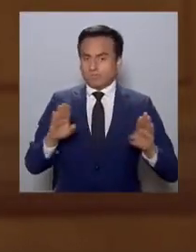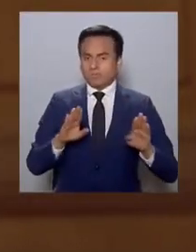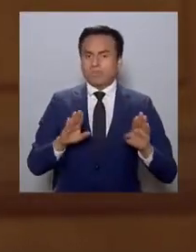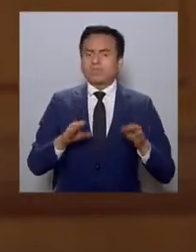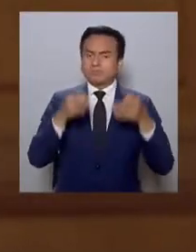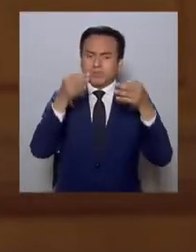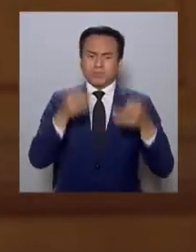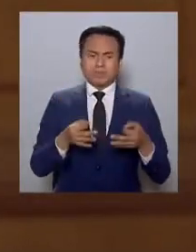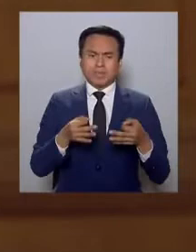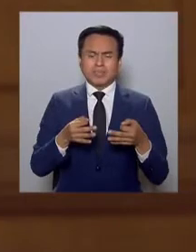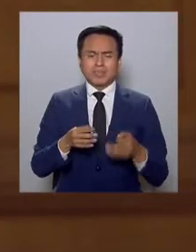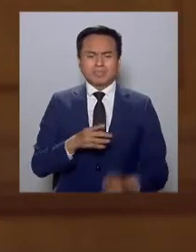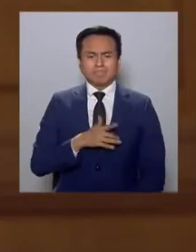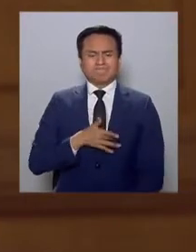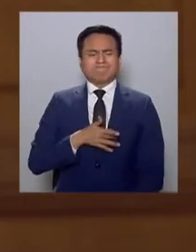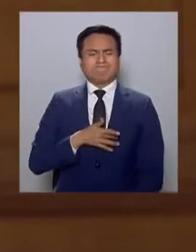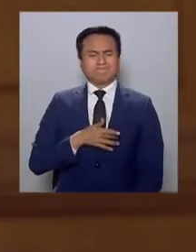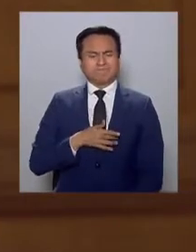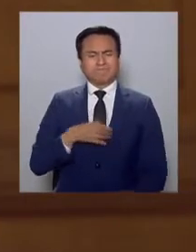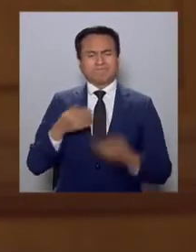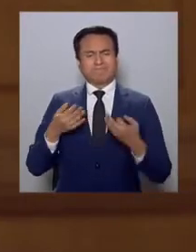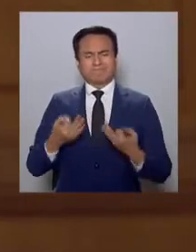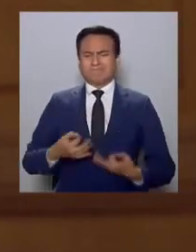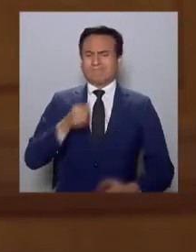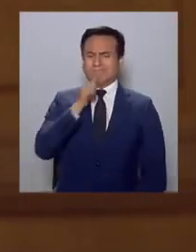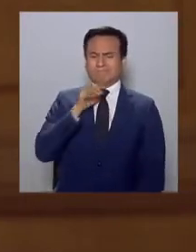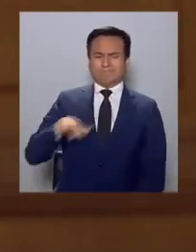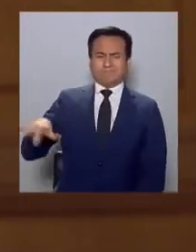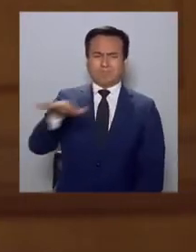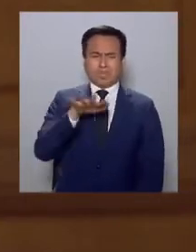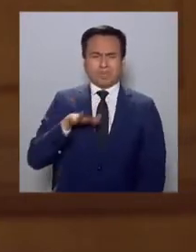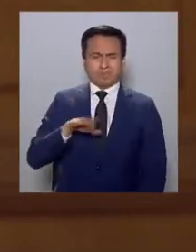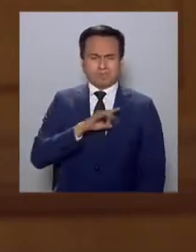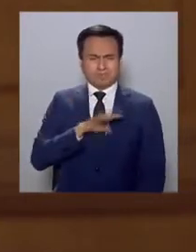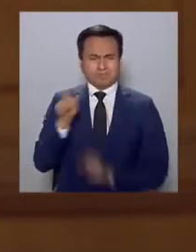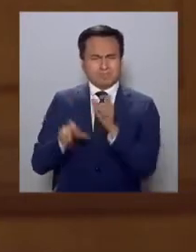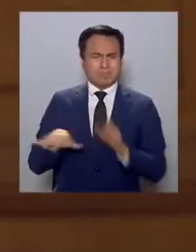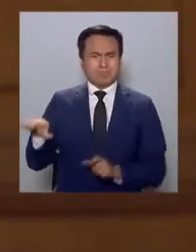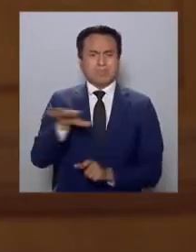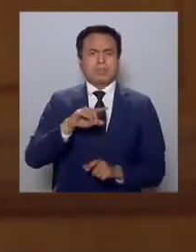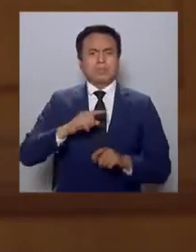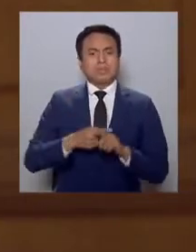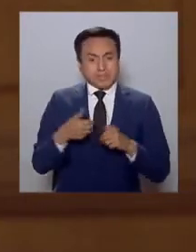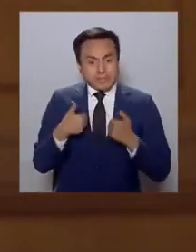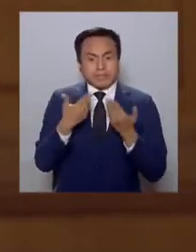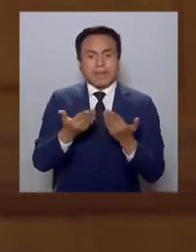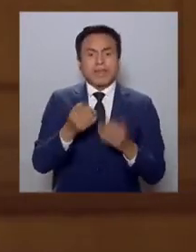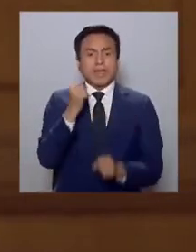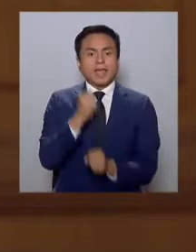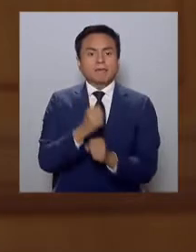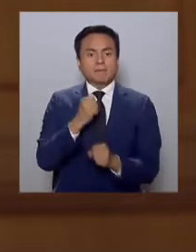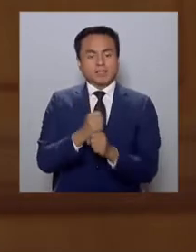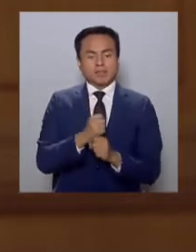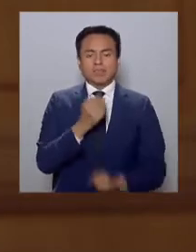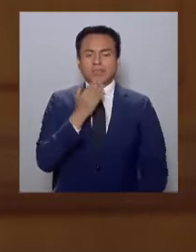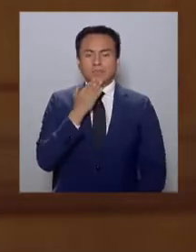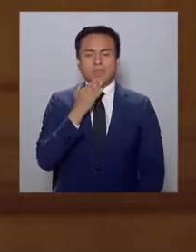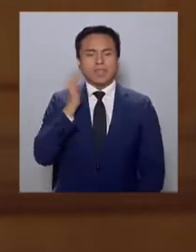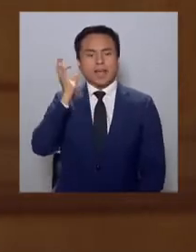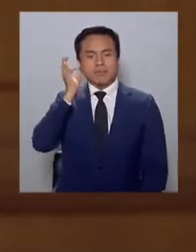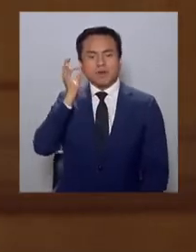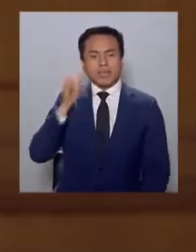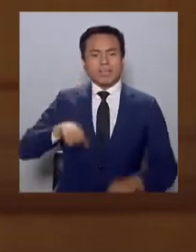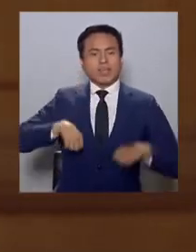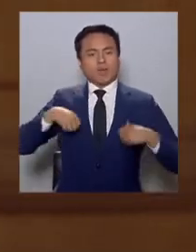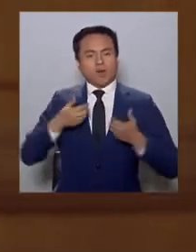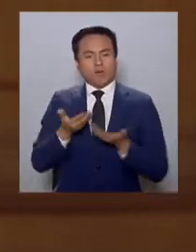tan justamente indignados tienen a nuestro pueblo y que se vuelva a generar empleo también para las mujeres y